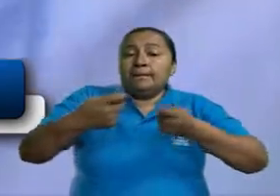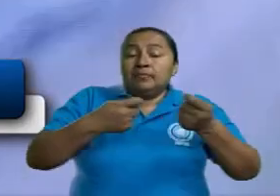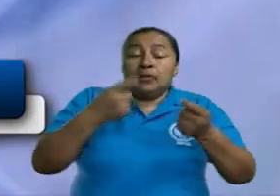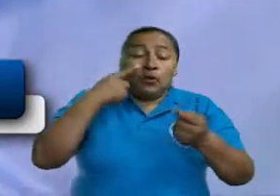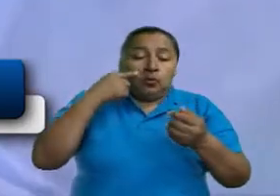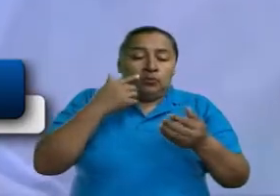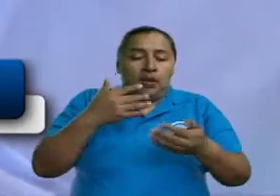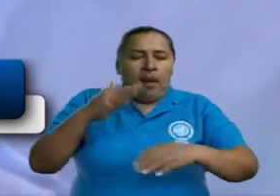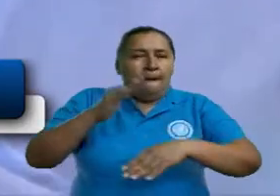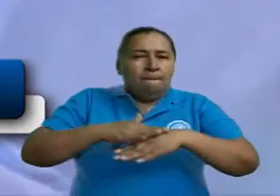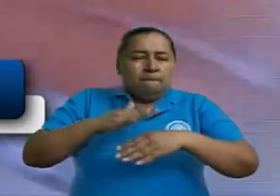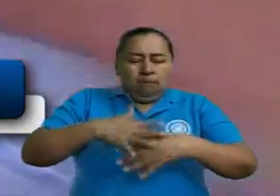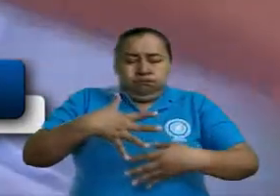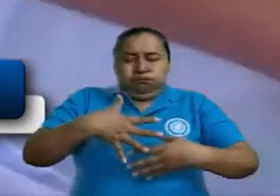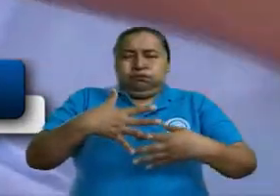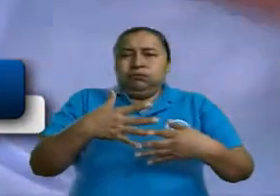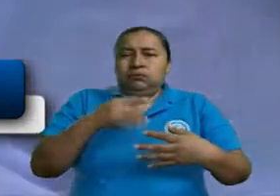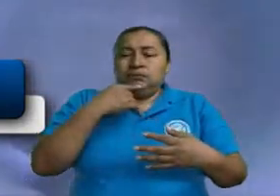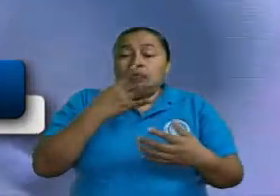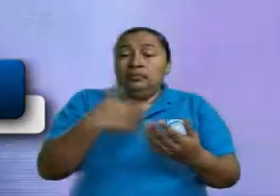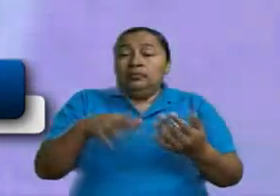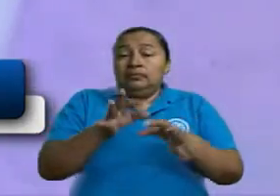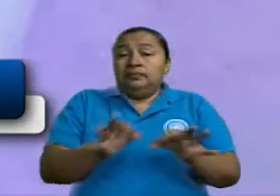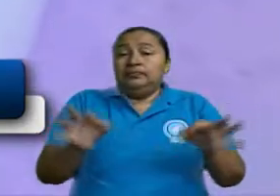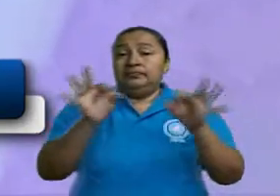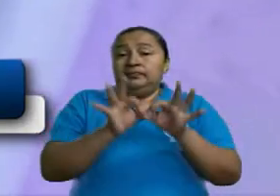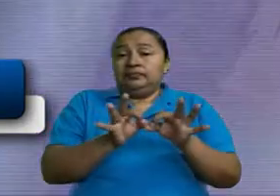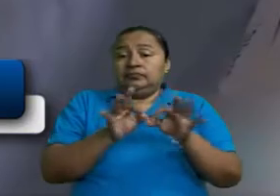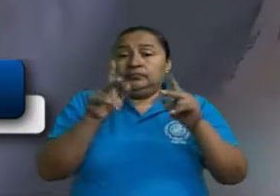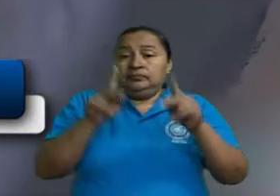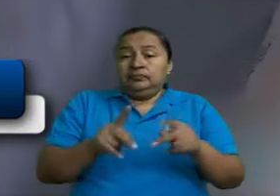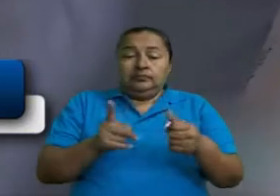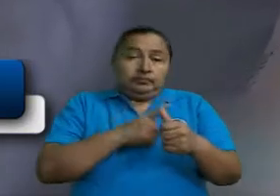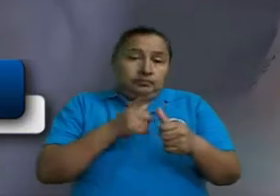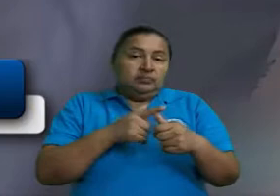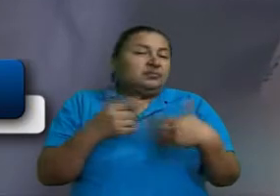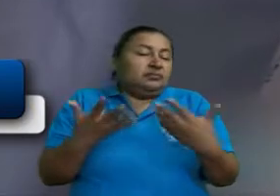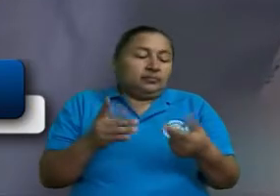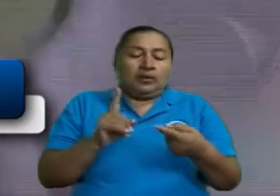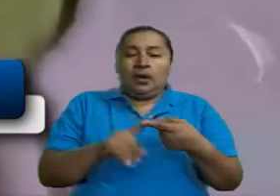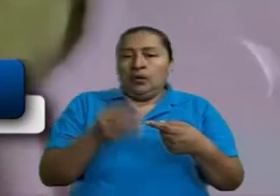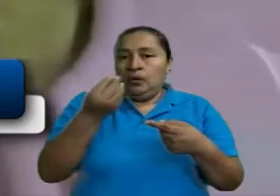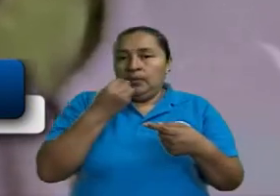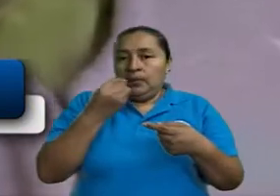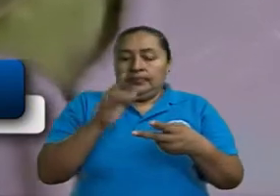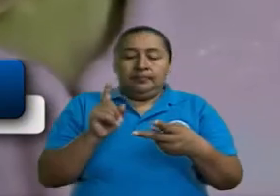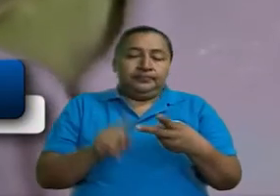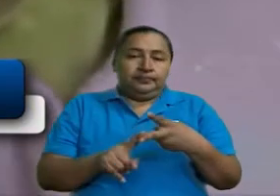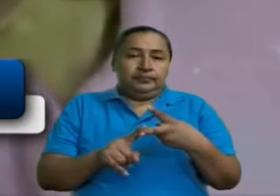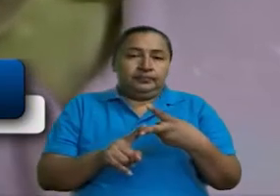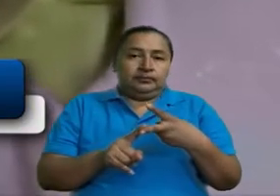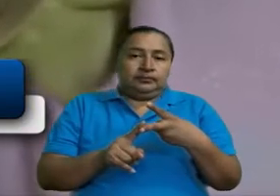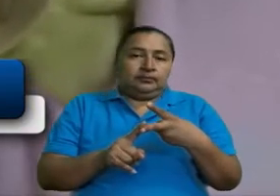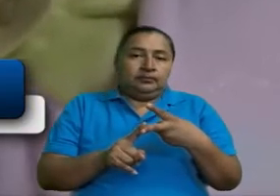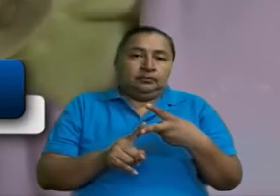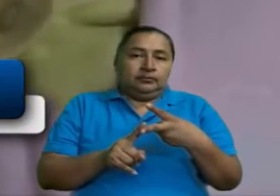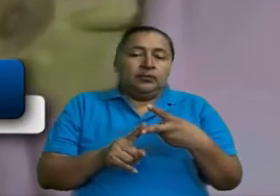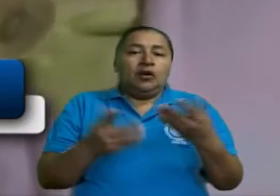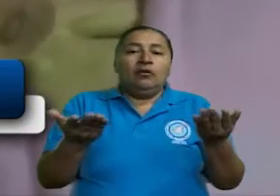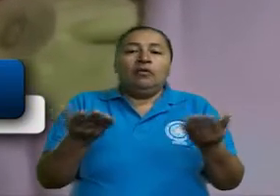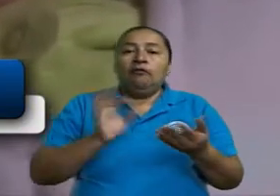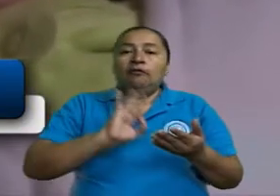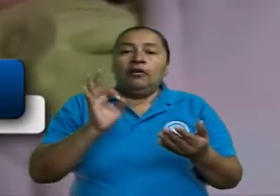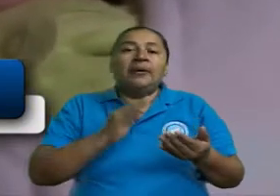cólicos, ¿verdad? Lo más importante, uno, es la alimentación. Lo segundo es la forma